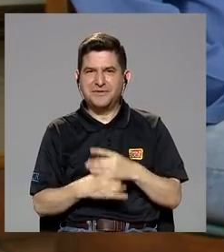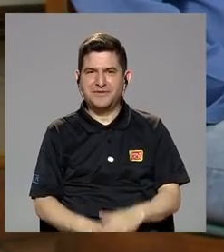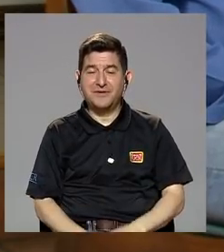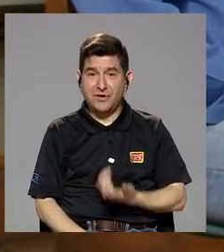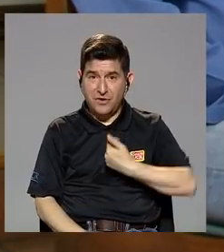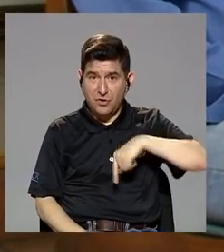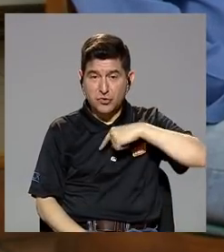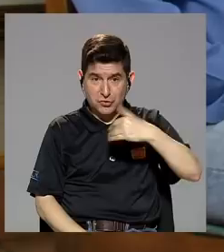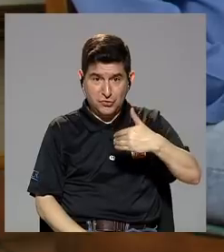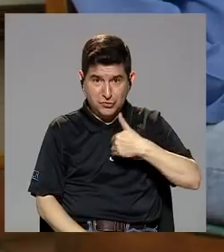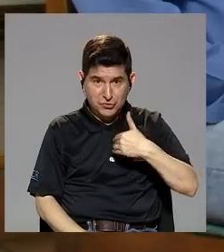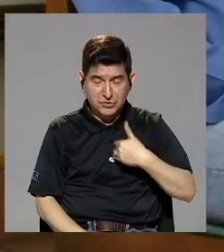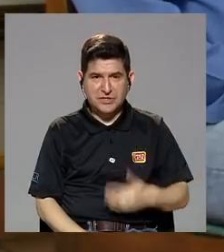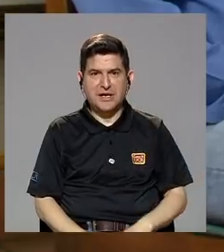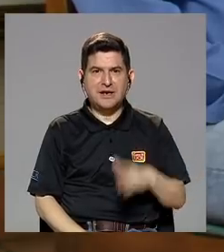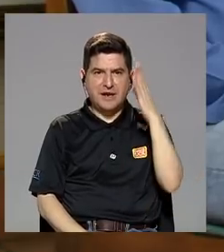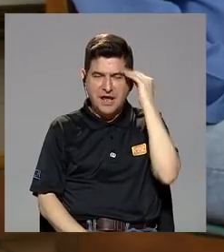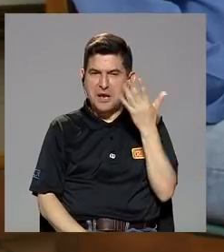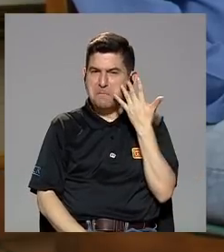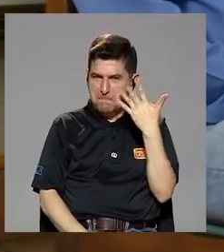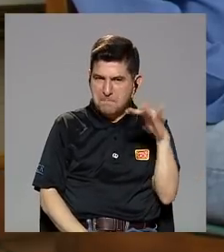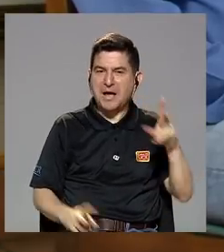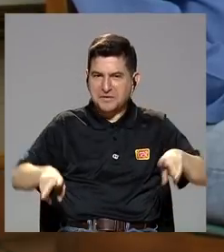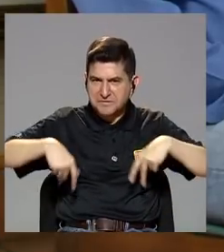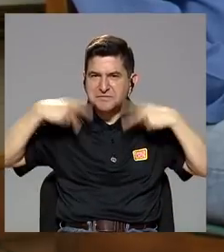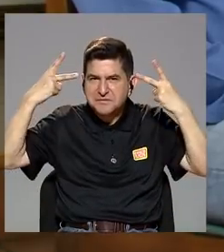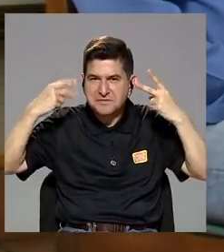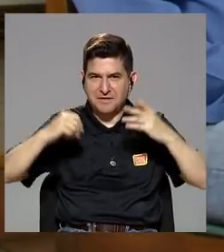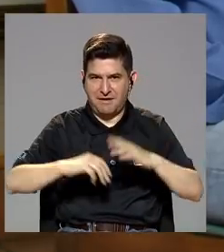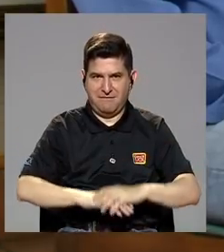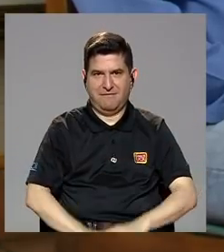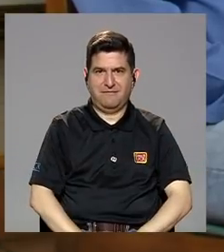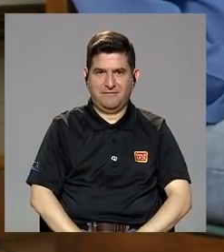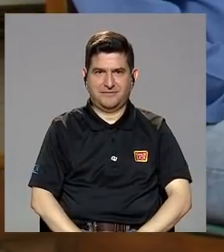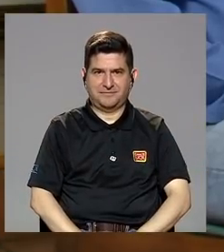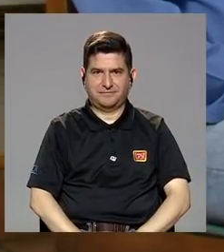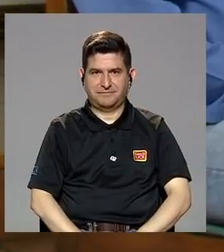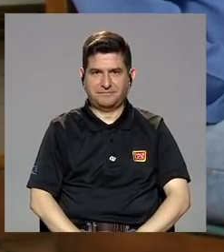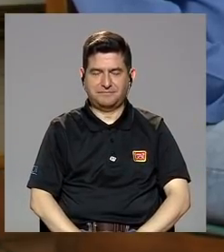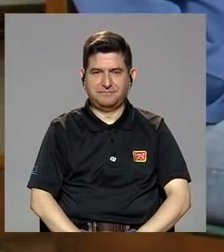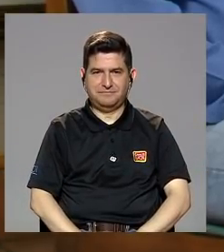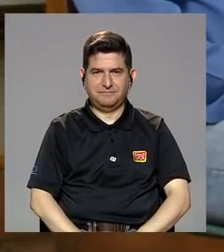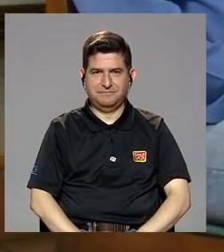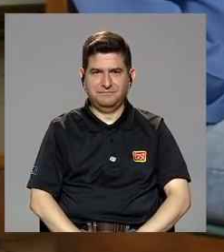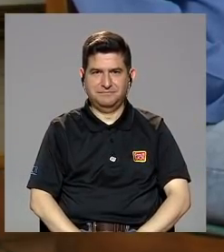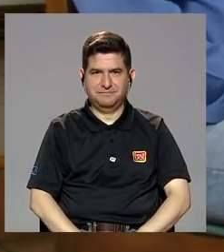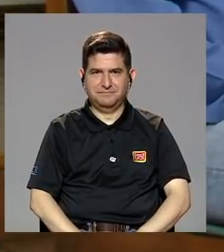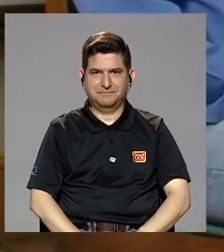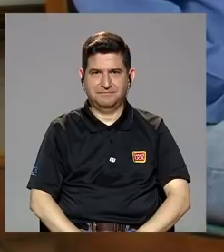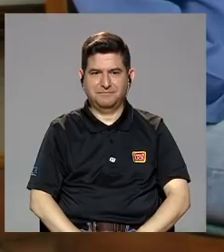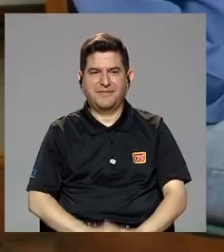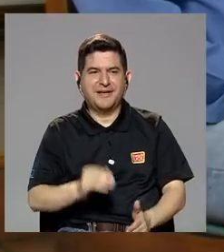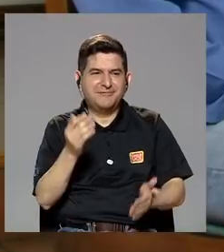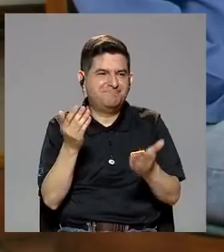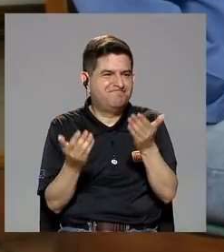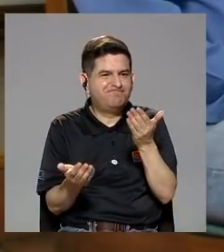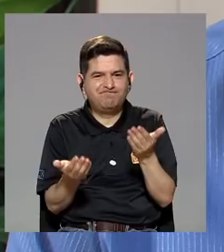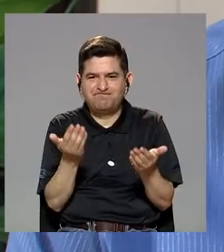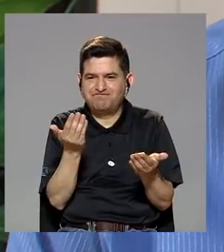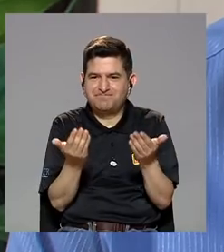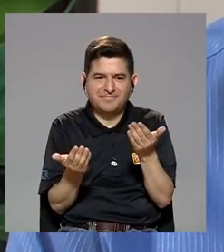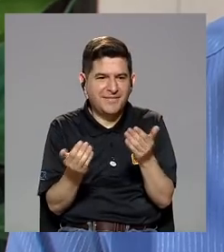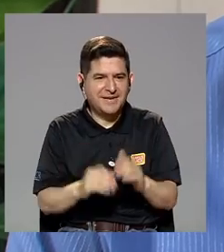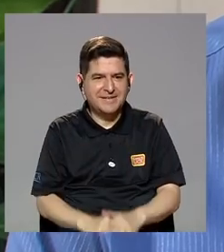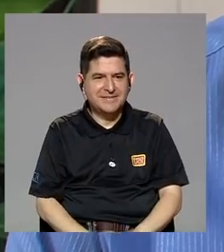tuvimos casi experiencias similares de vida d y un poquito de